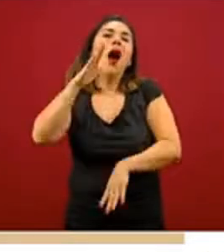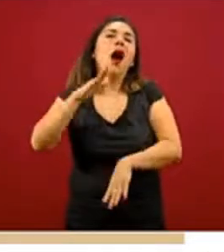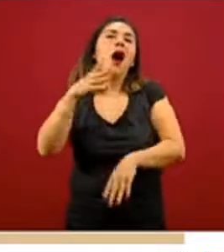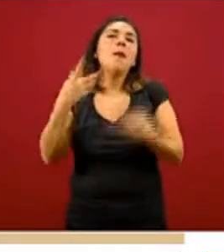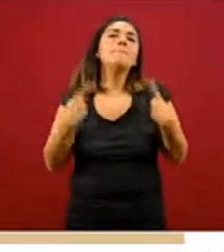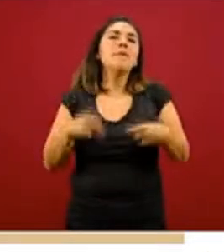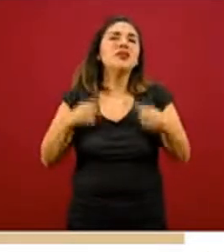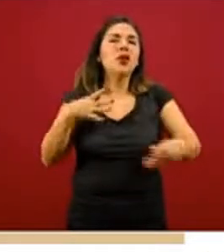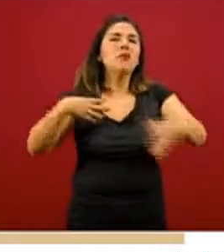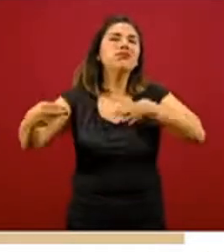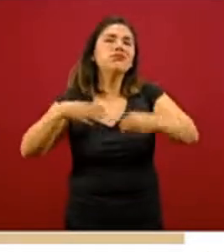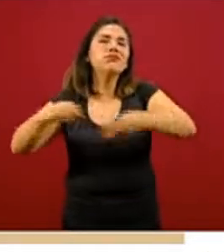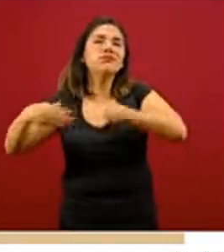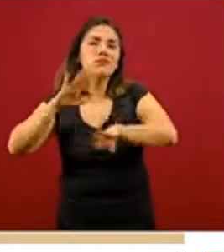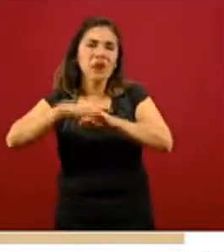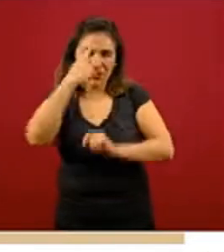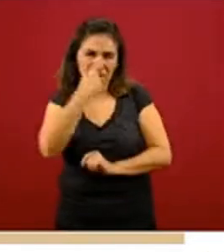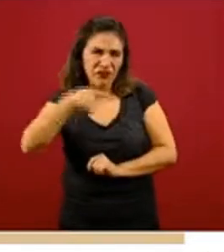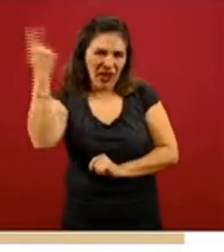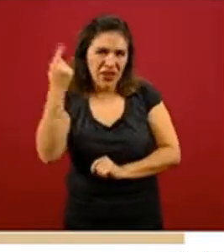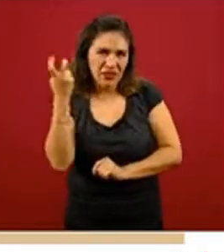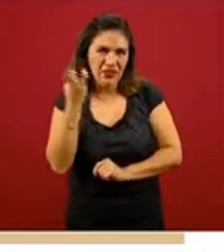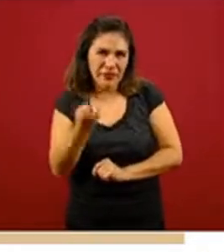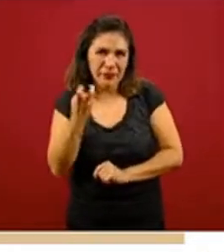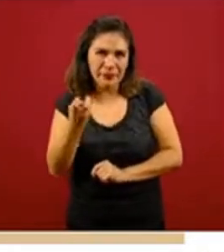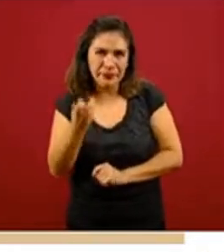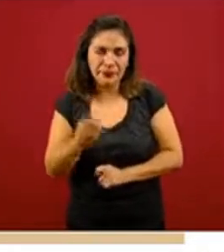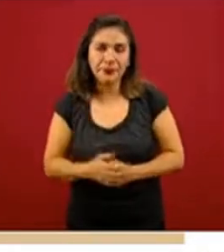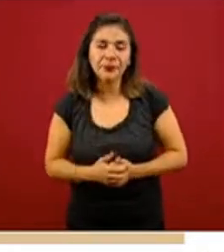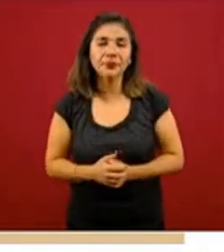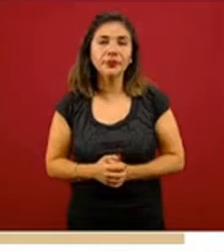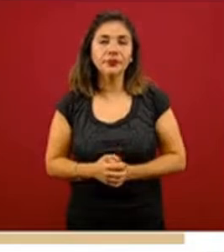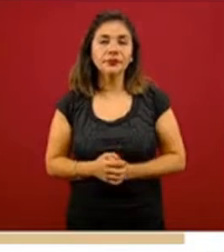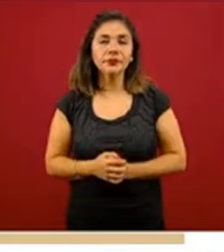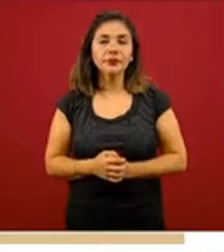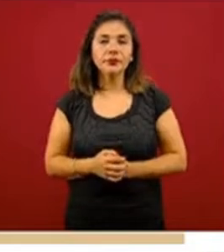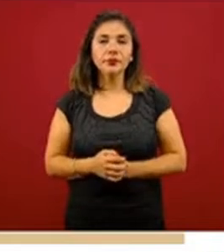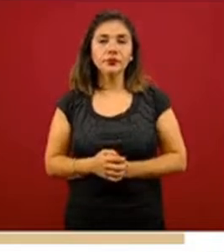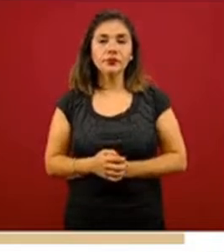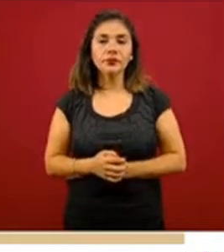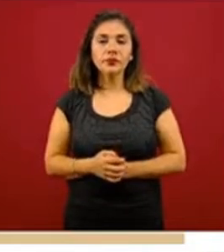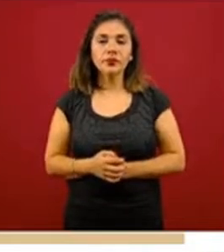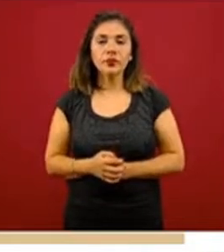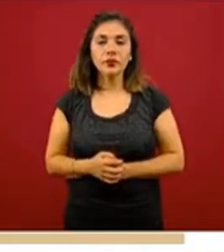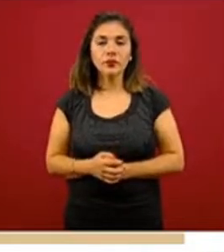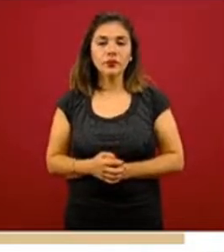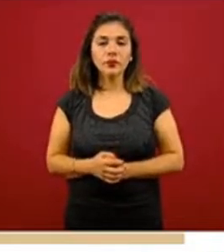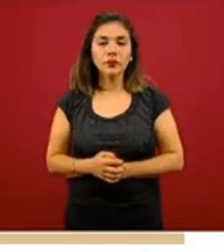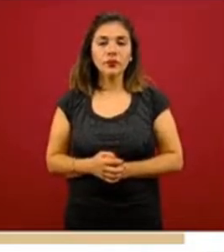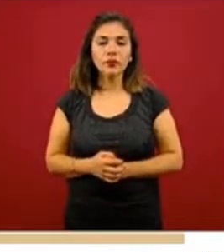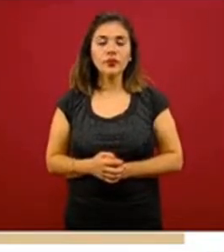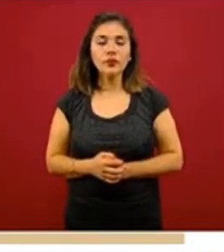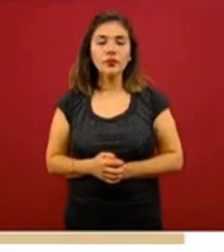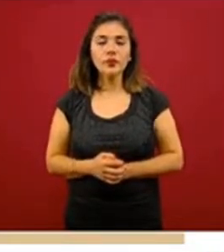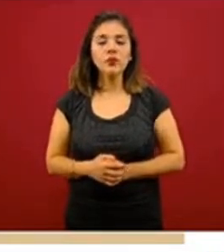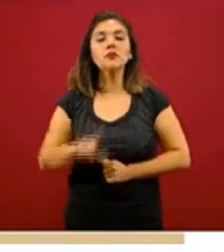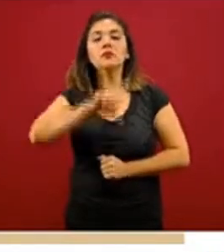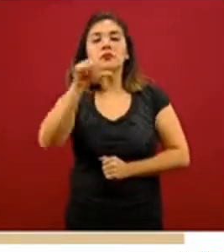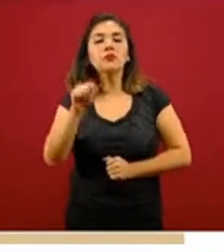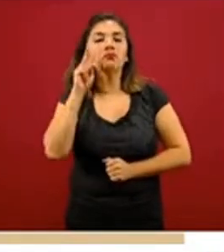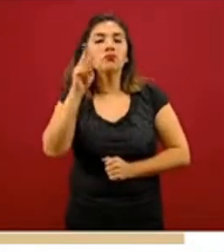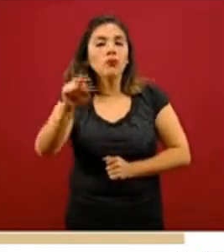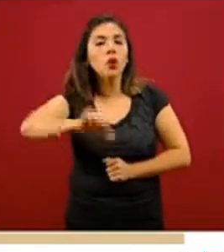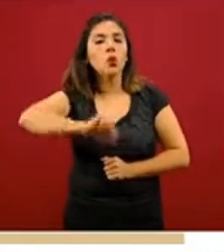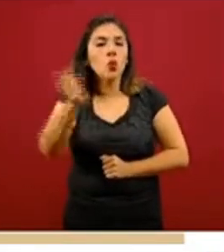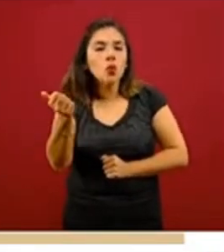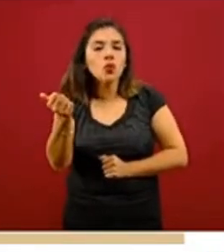contribuye a que la transmisión y en su momento la carga de casos confirmados se dé con mayor cantidad. De ahí podemos ver ya en